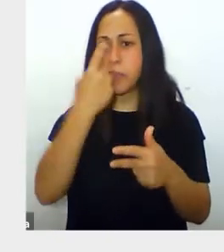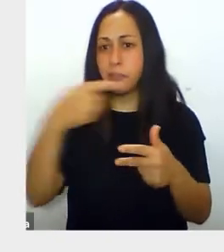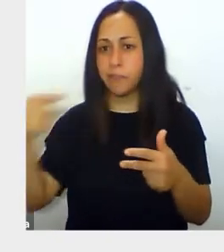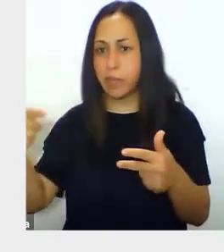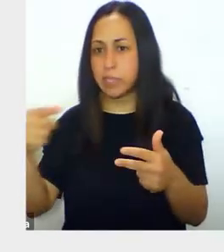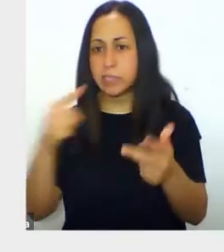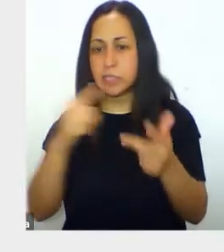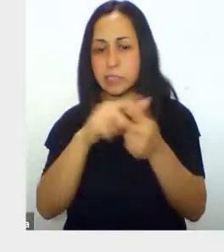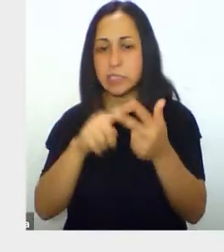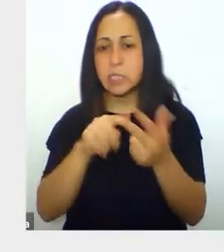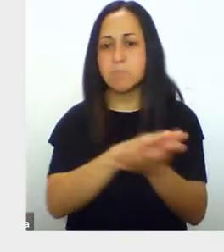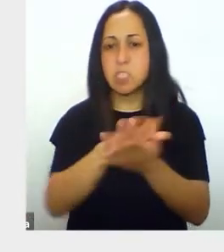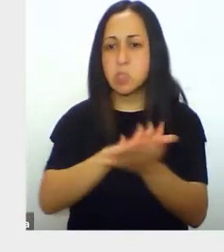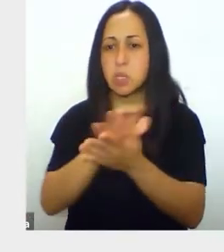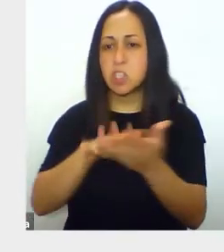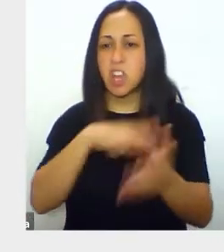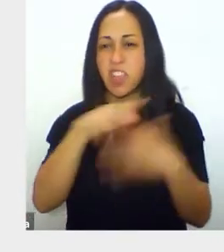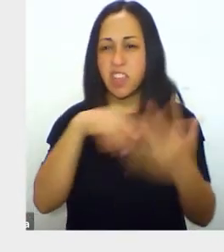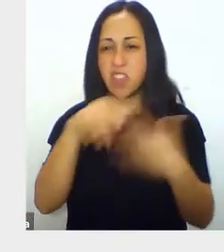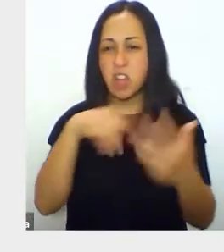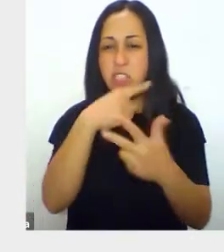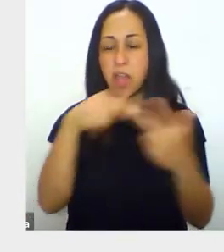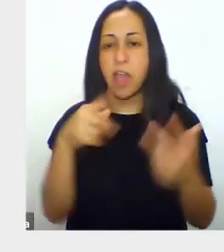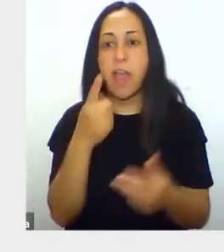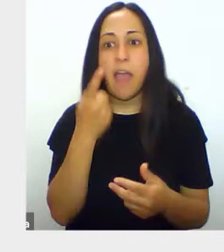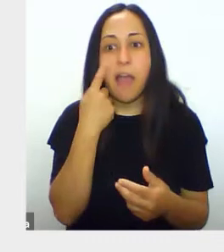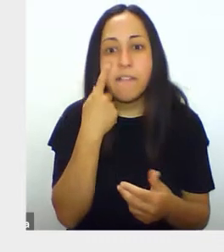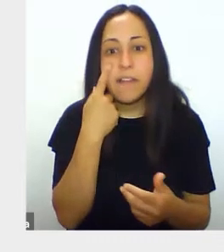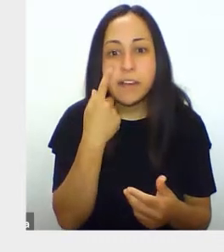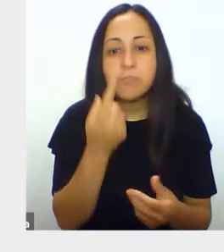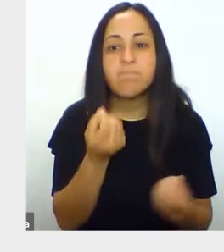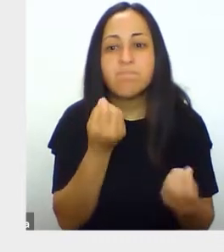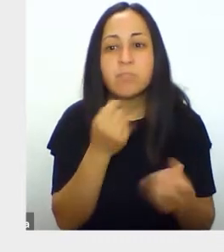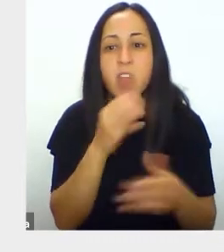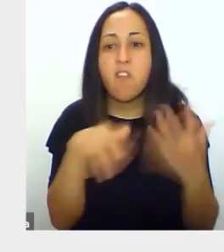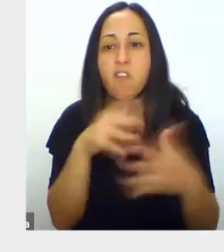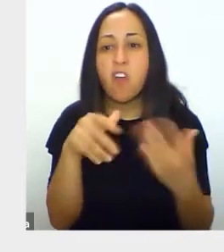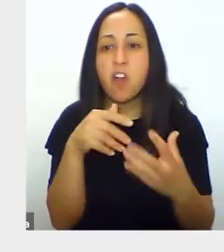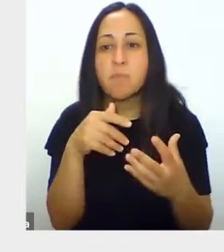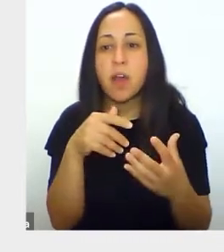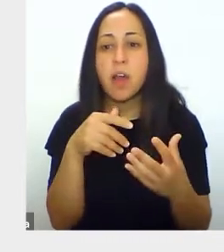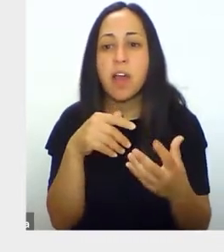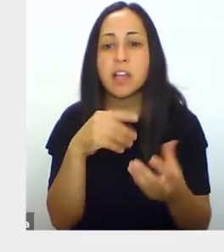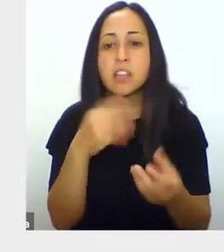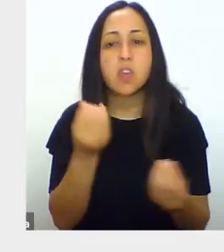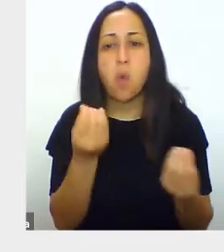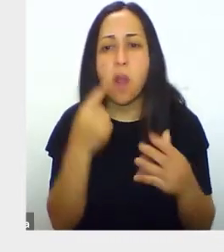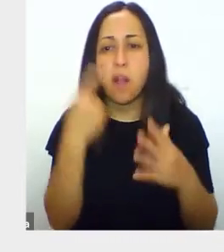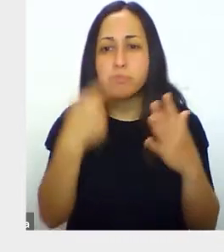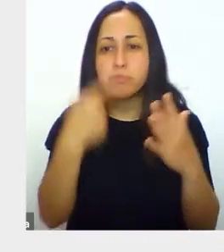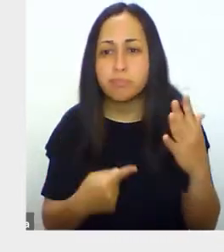donde se dan situaciones de violencia y vamos a intentar identificar cuáles son las situaciones que se dan.